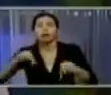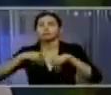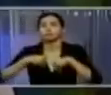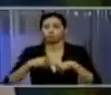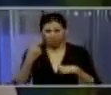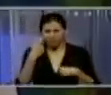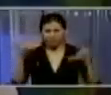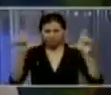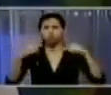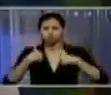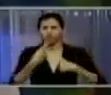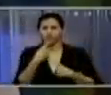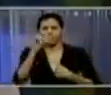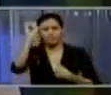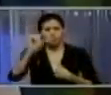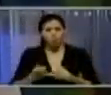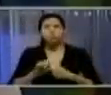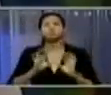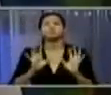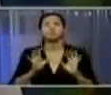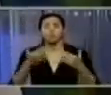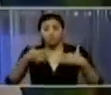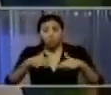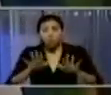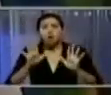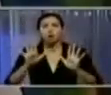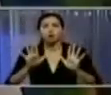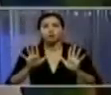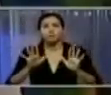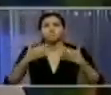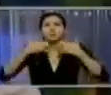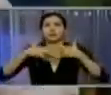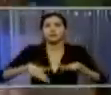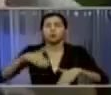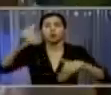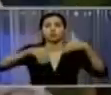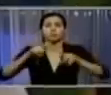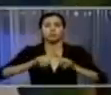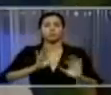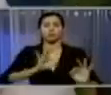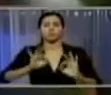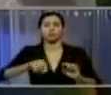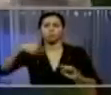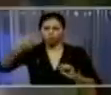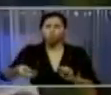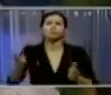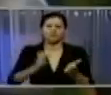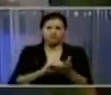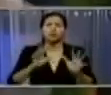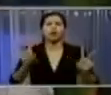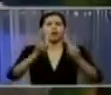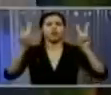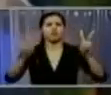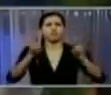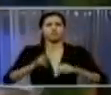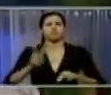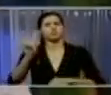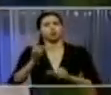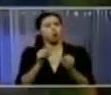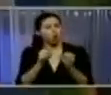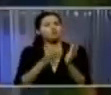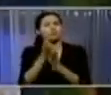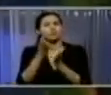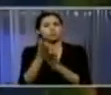Decir, por ahora hemos perdido, preparémonos para nuevas victorias, Venezuela continúa su